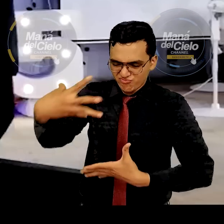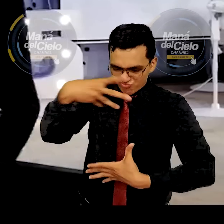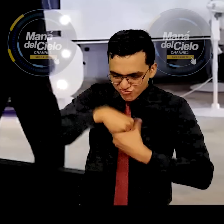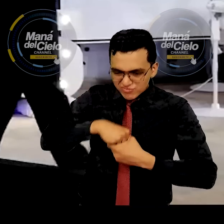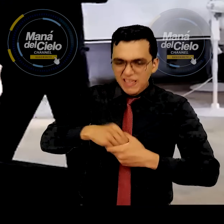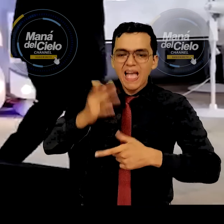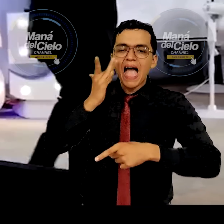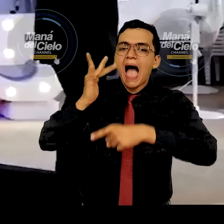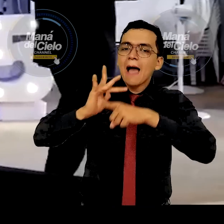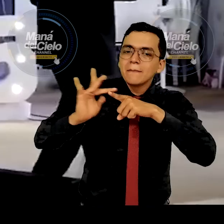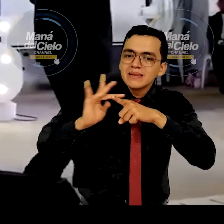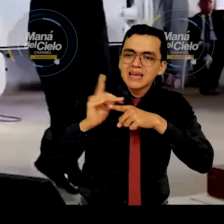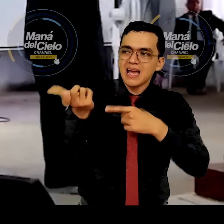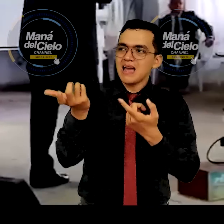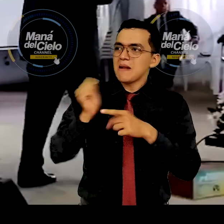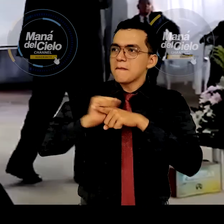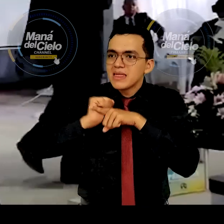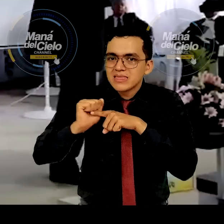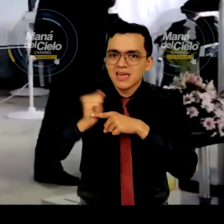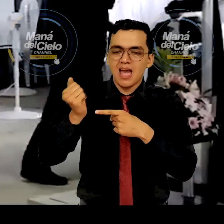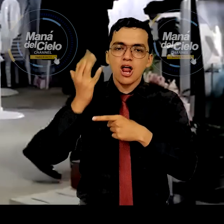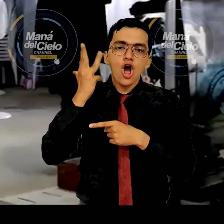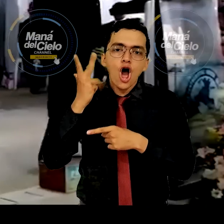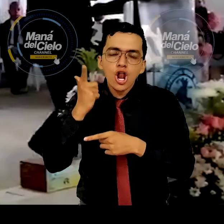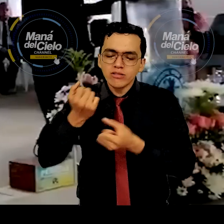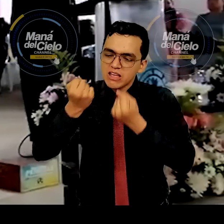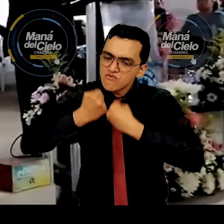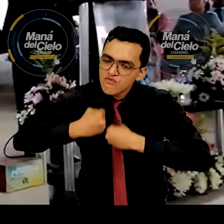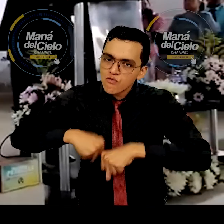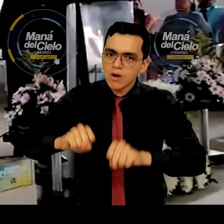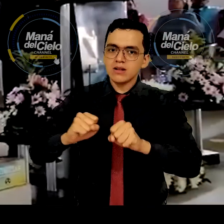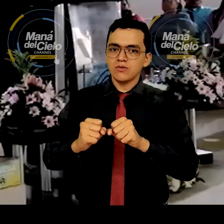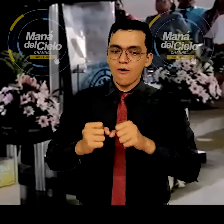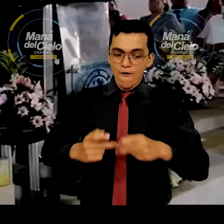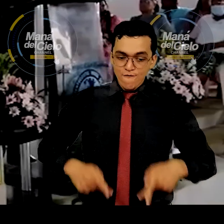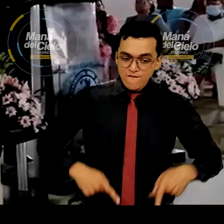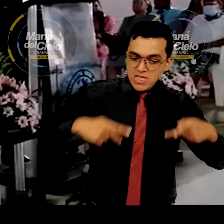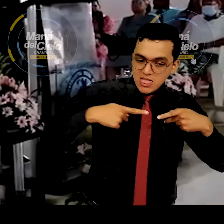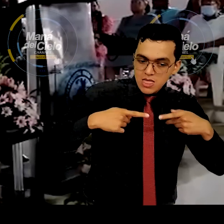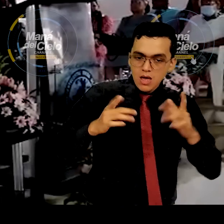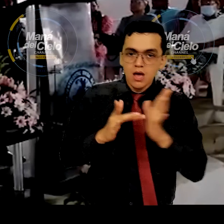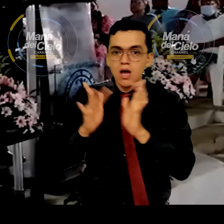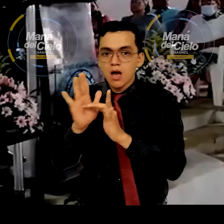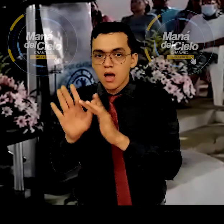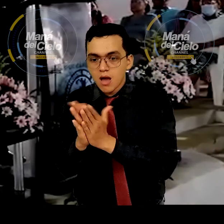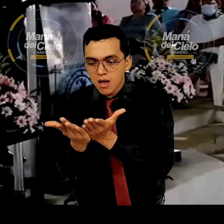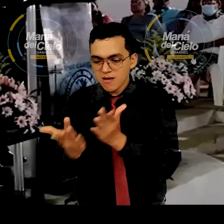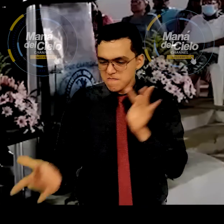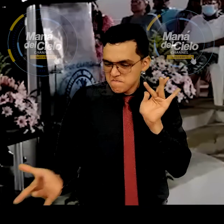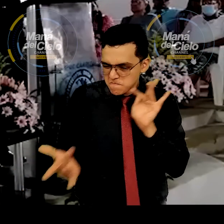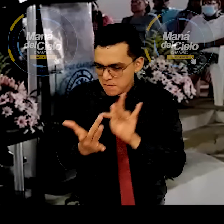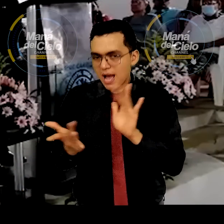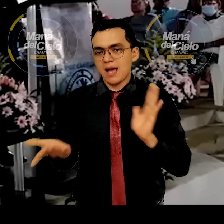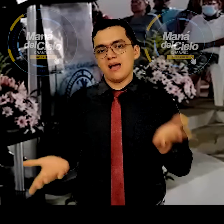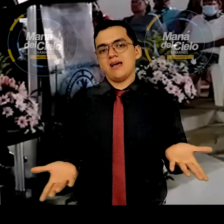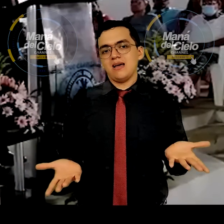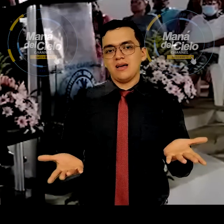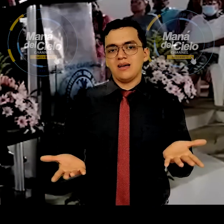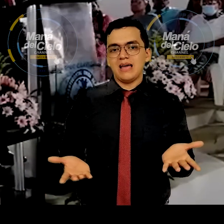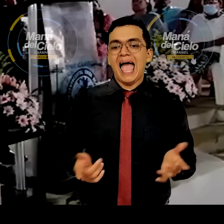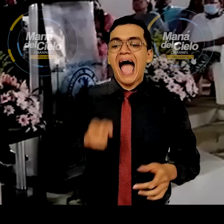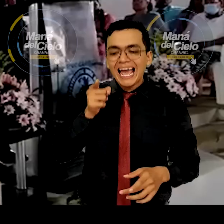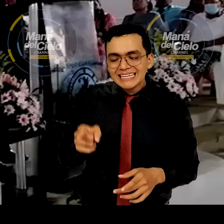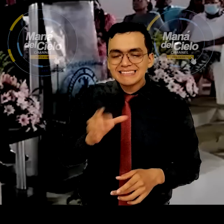sobre la roca. Y nosotros nos regalamos versículos, colgamos en las paredes y nos parece que eso es ya.